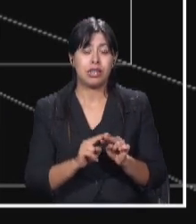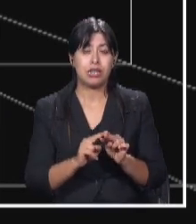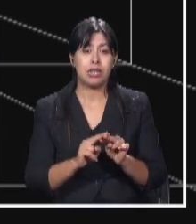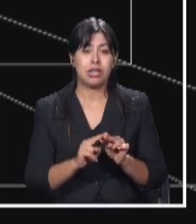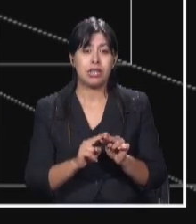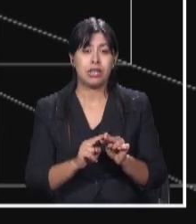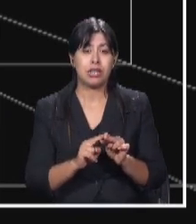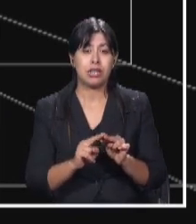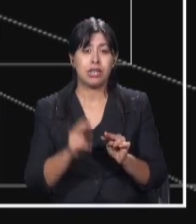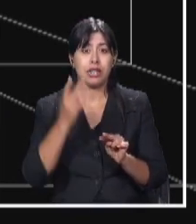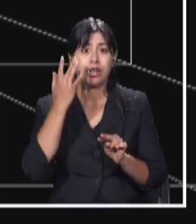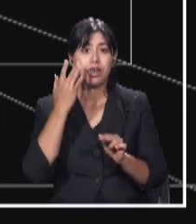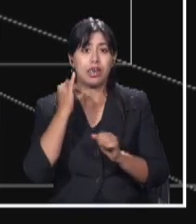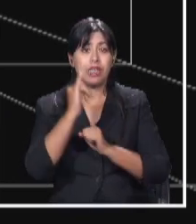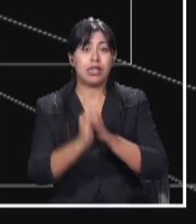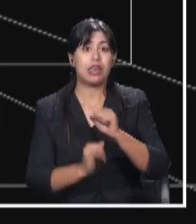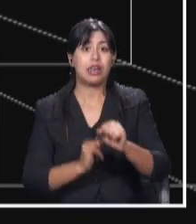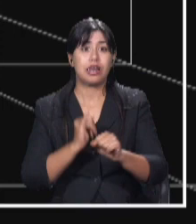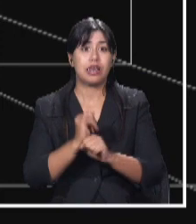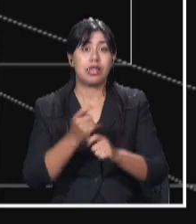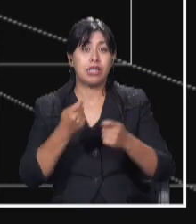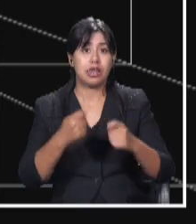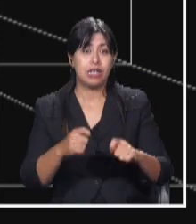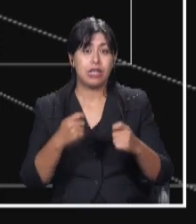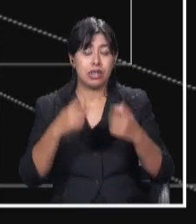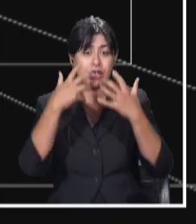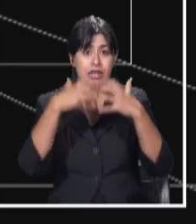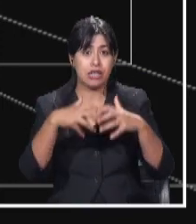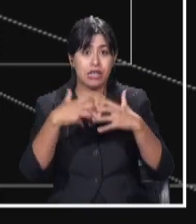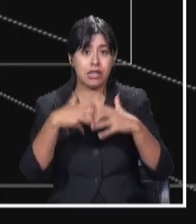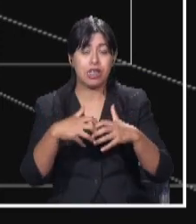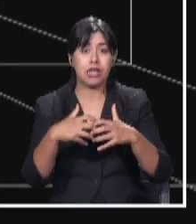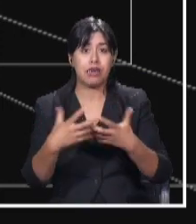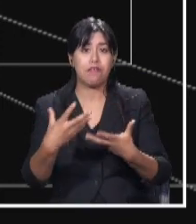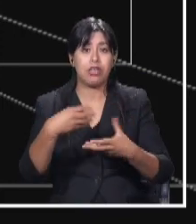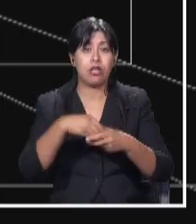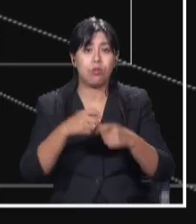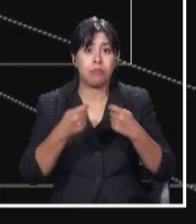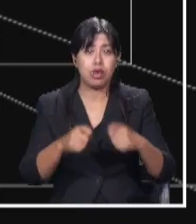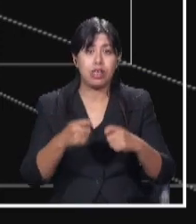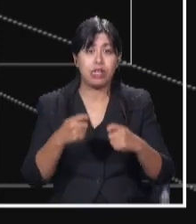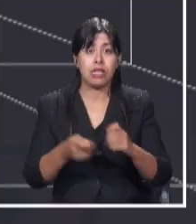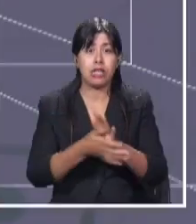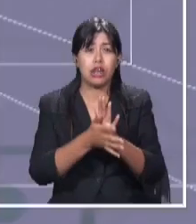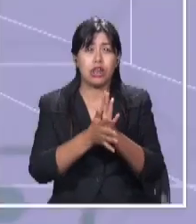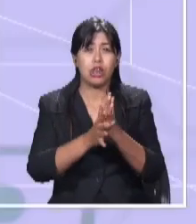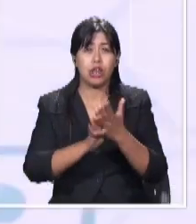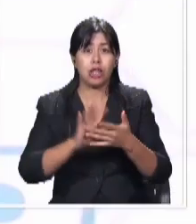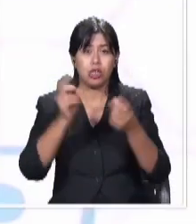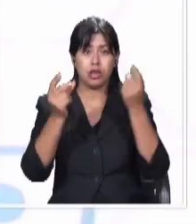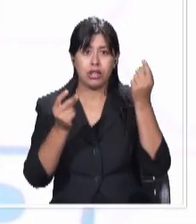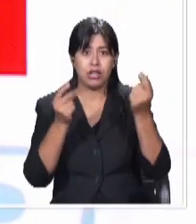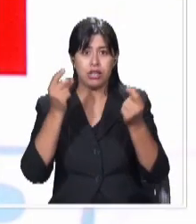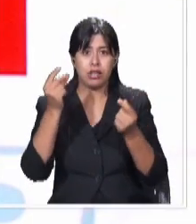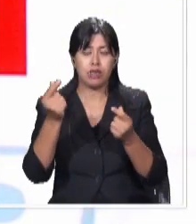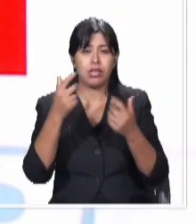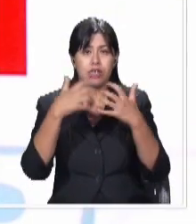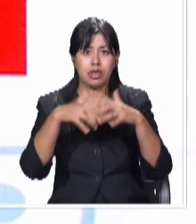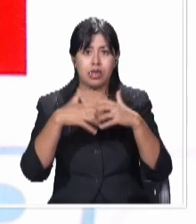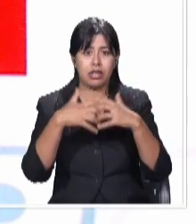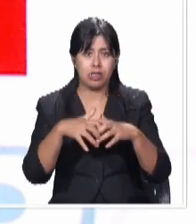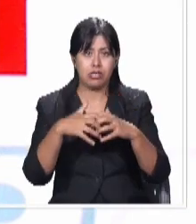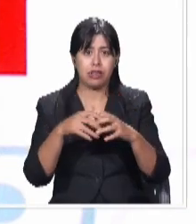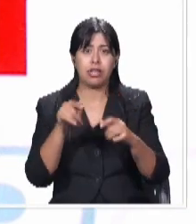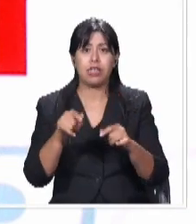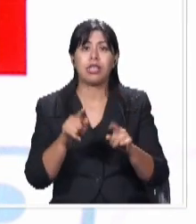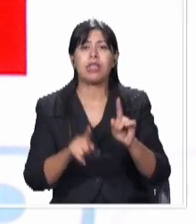internacional del cerebro que intenta agrupar en un mismo grupo toda aquella iniciativa relacionada con el estudio del cerebro. Y aquí encontramos cosas